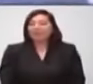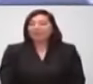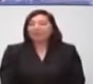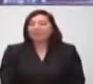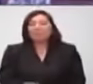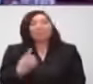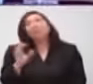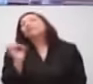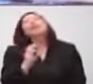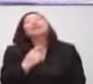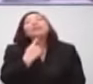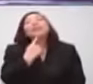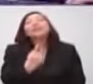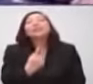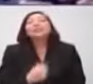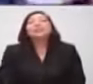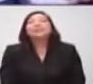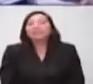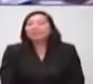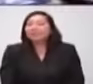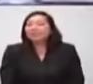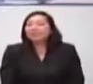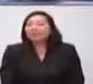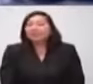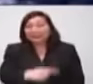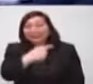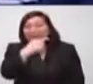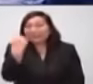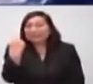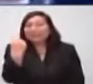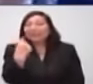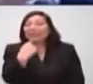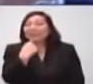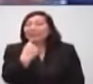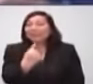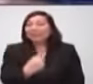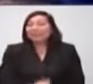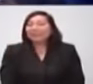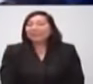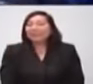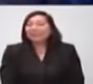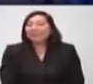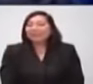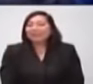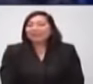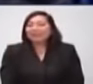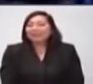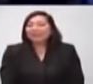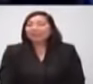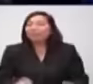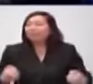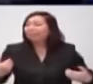Bueno, para nadie escapa, digamos, lo caótico, lo terrible, diríamos así, que es el